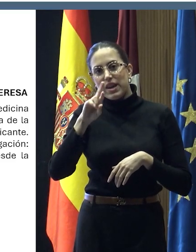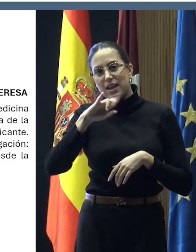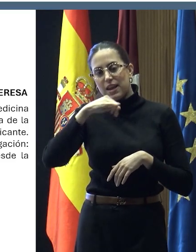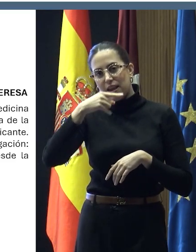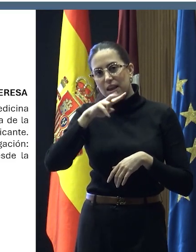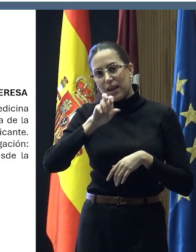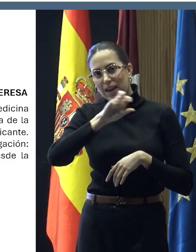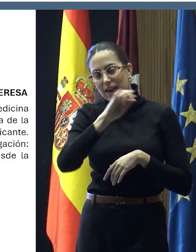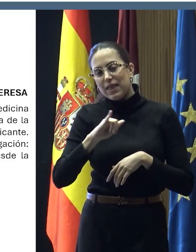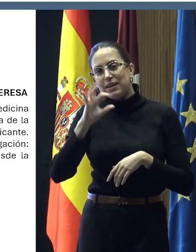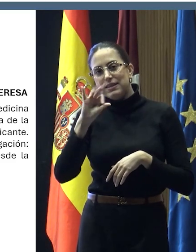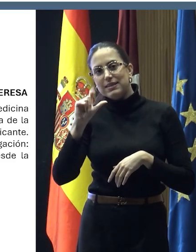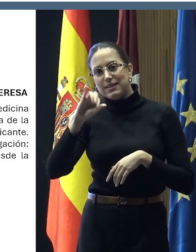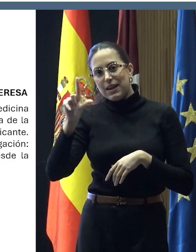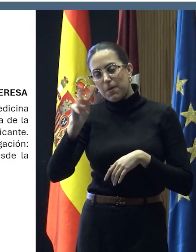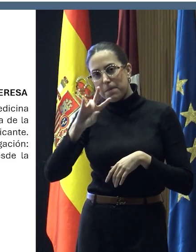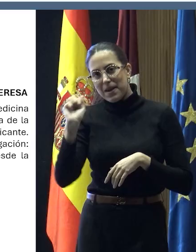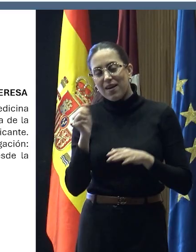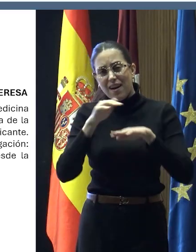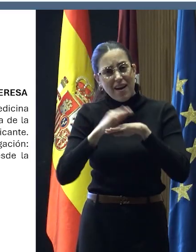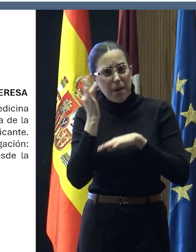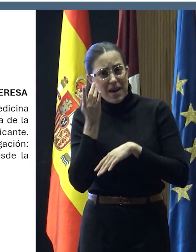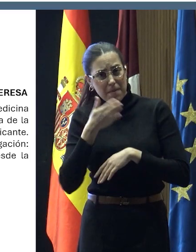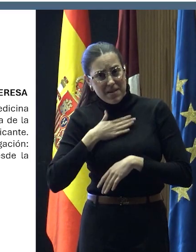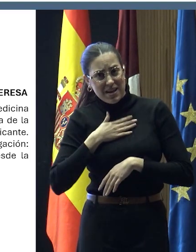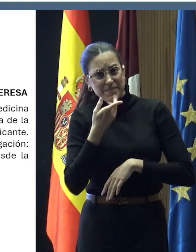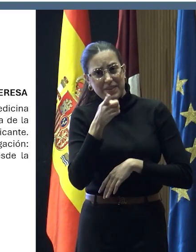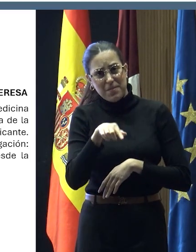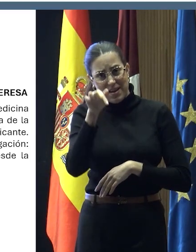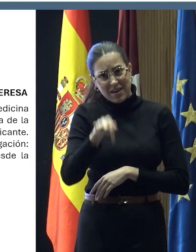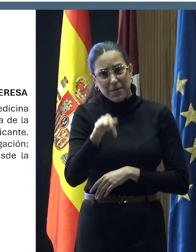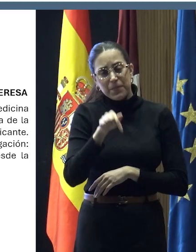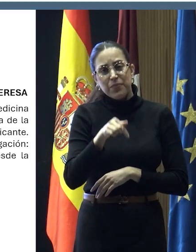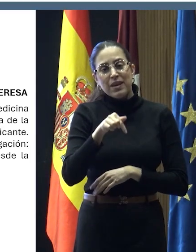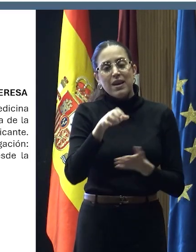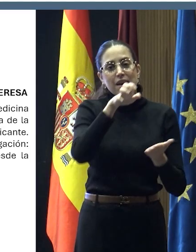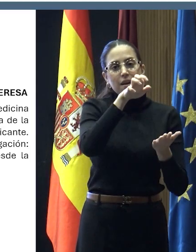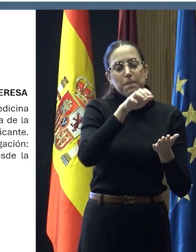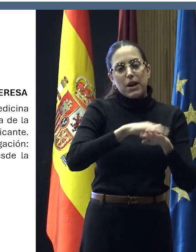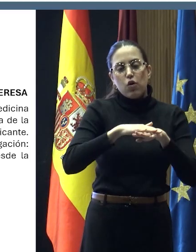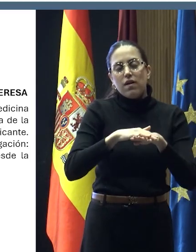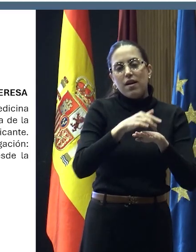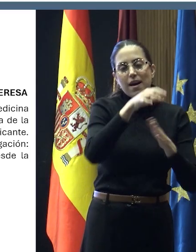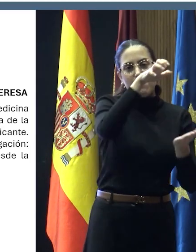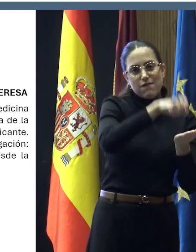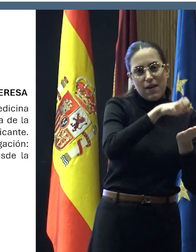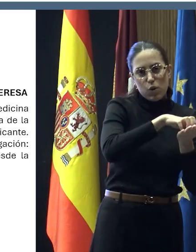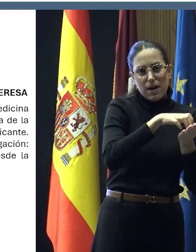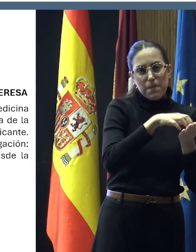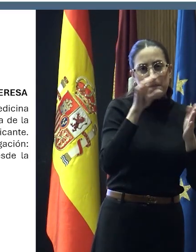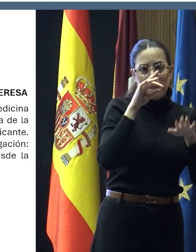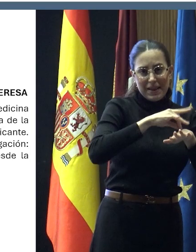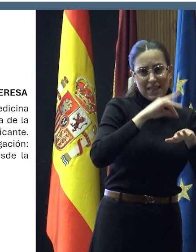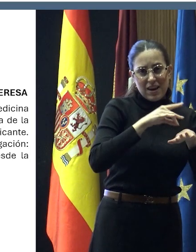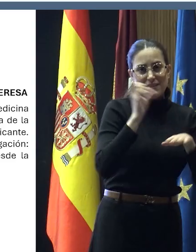mía, que vino a hacer una charla también a la Facultad de Medicina, aquí en Albacete. Es